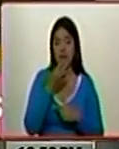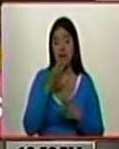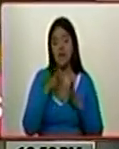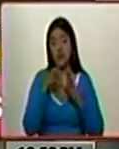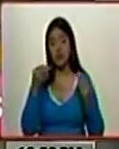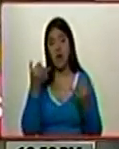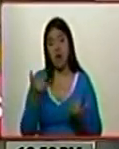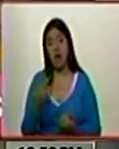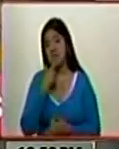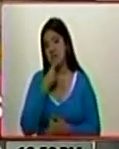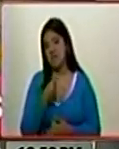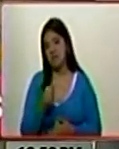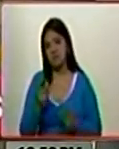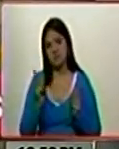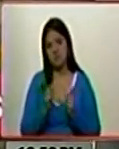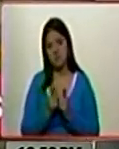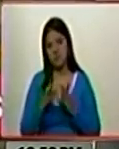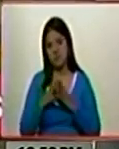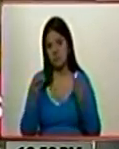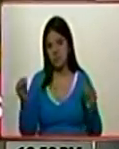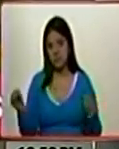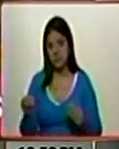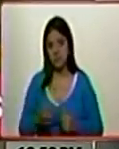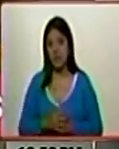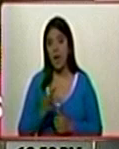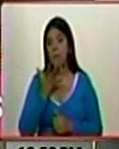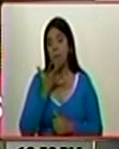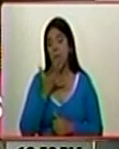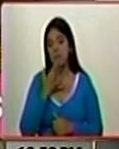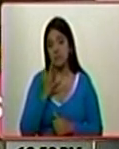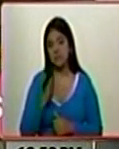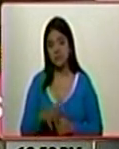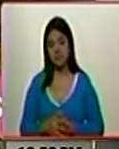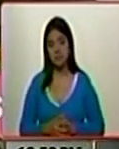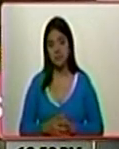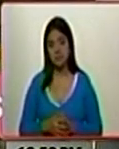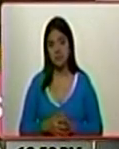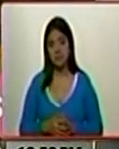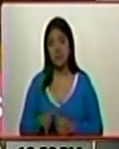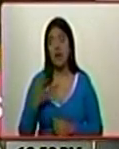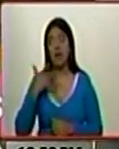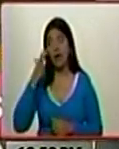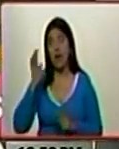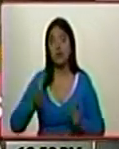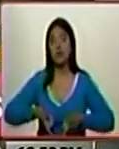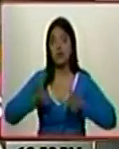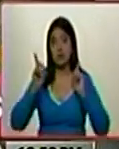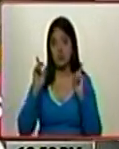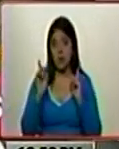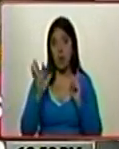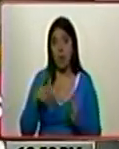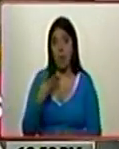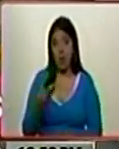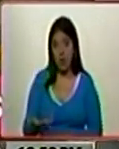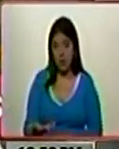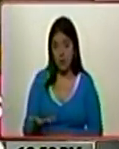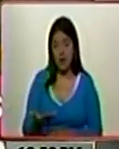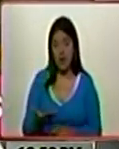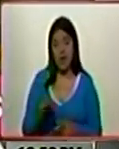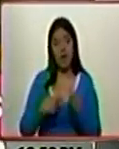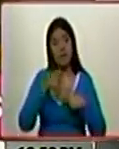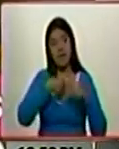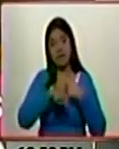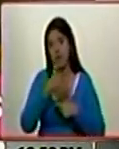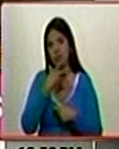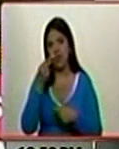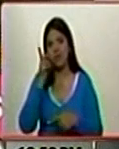tan sensibles, que ya si de repente a lo mejor consiguieron alguna autorización para poder comercializarlo, ya no deberían estar aquí,